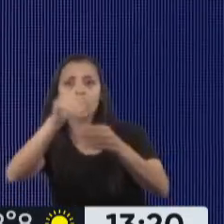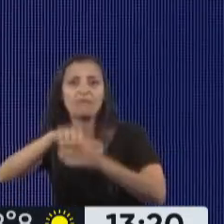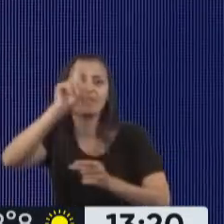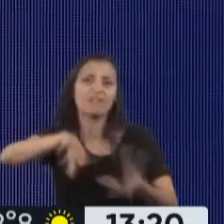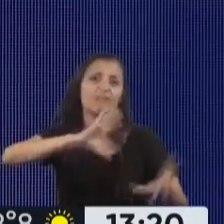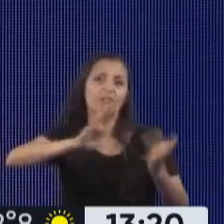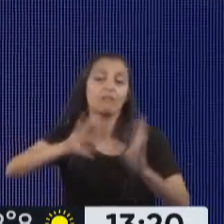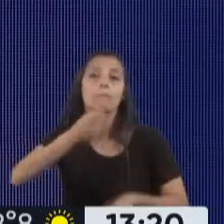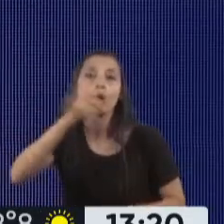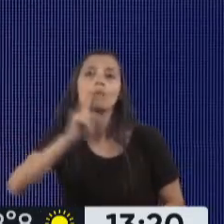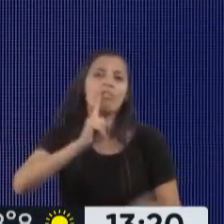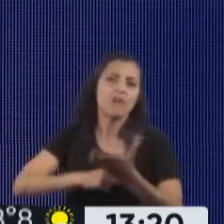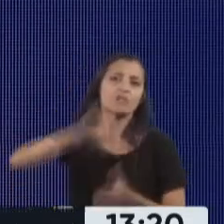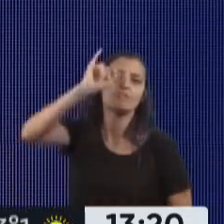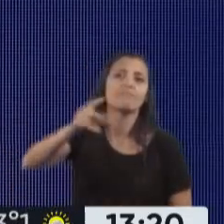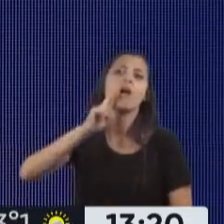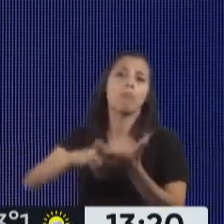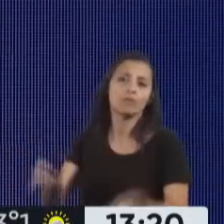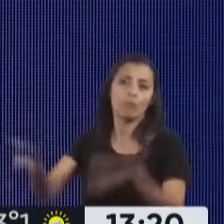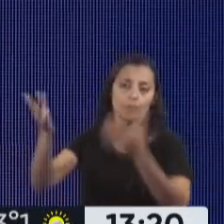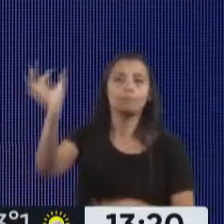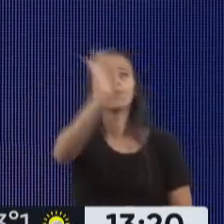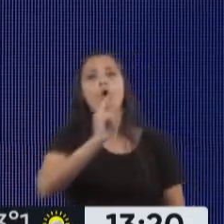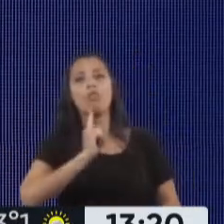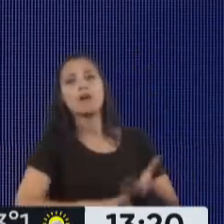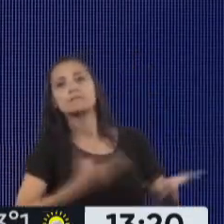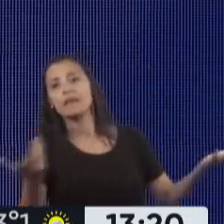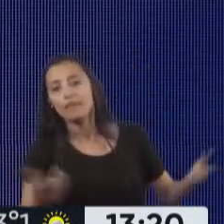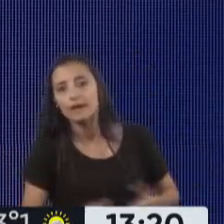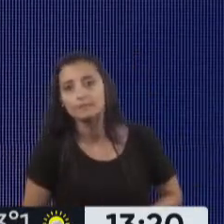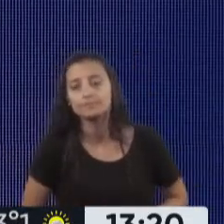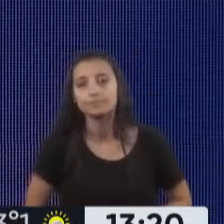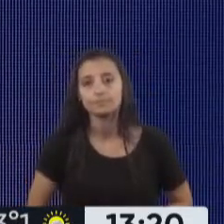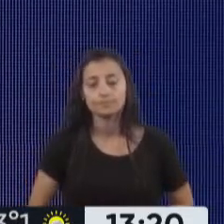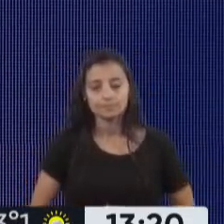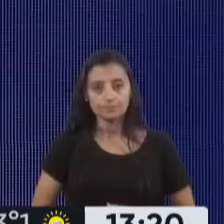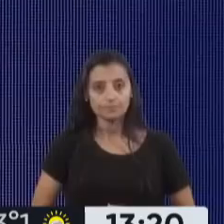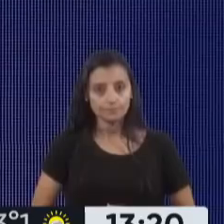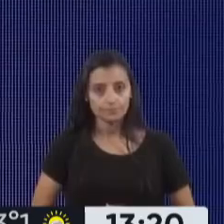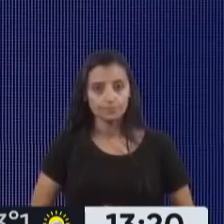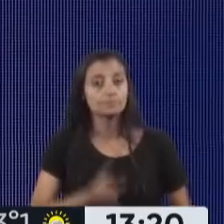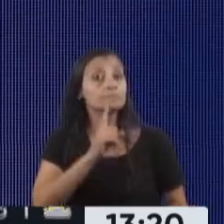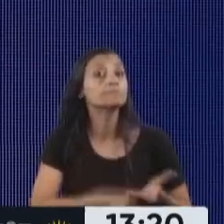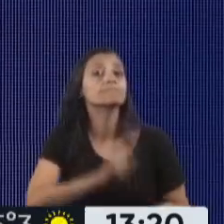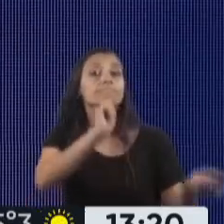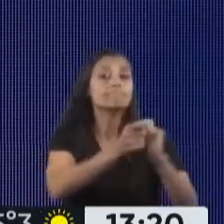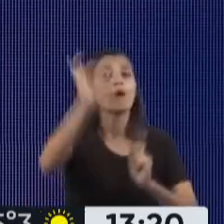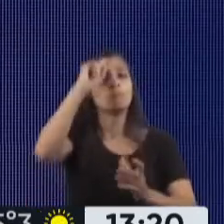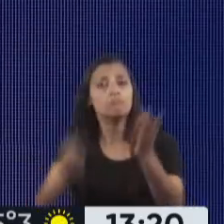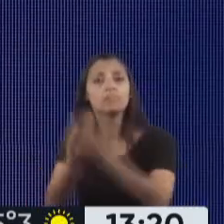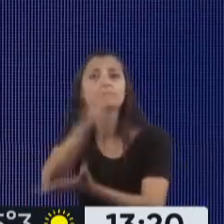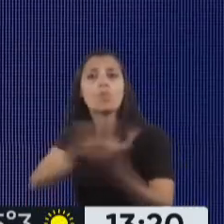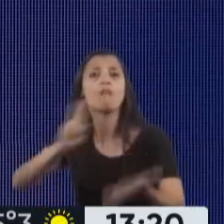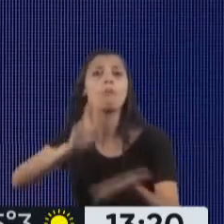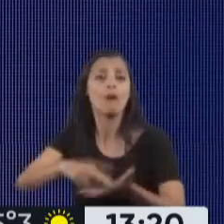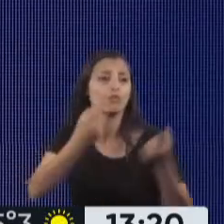sube impuestos, ya sea que modifique o cree nuevos